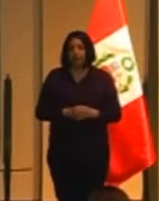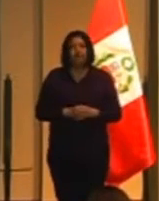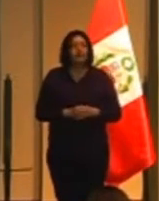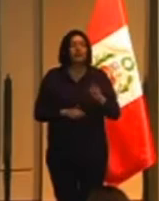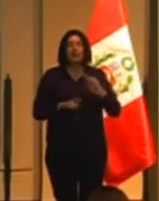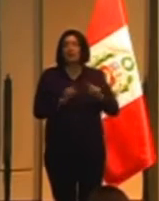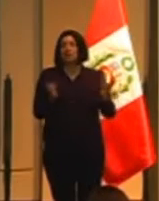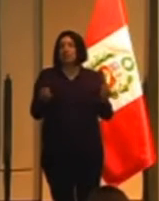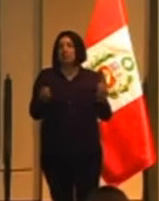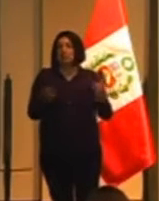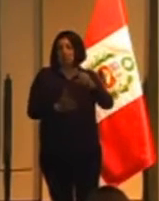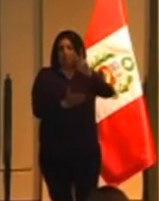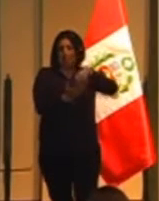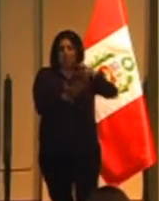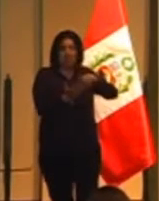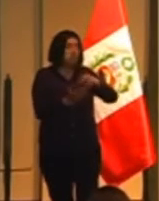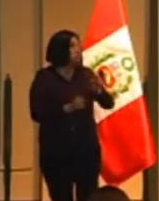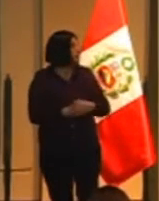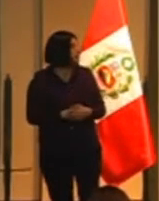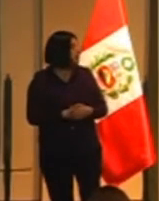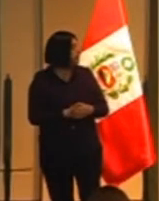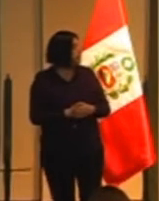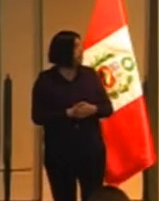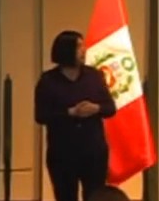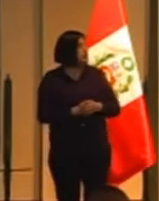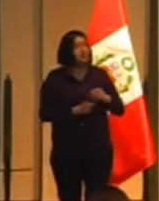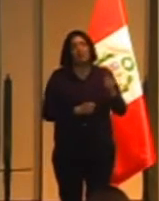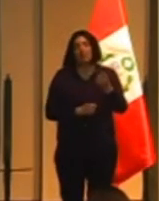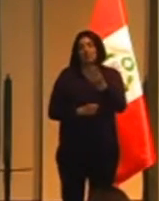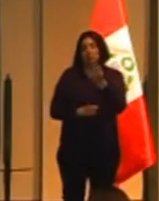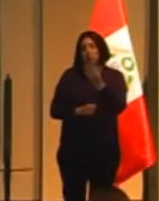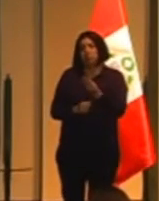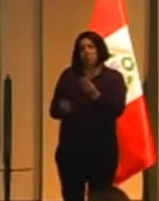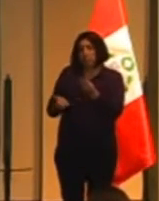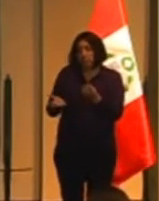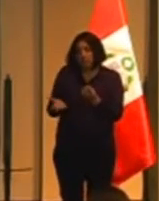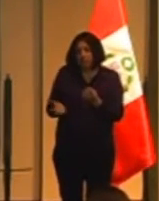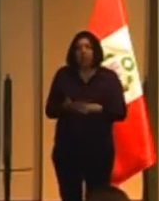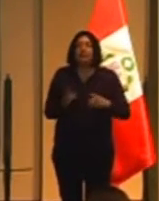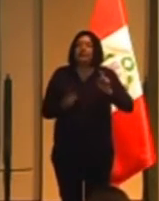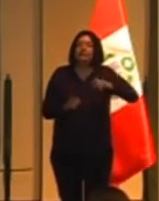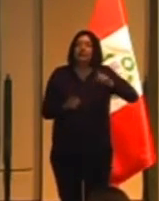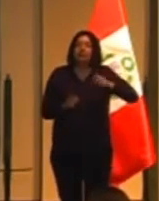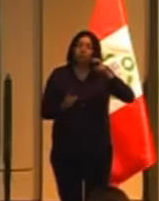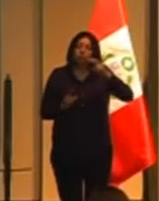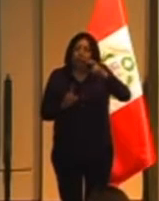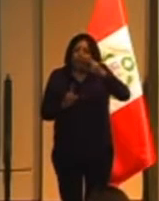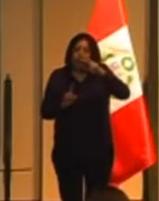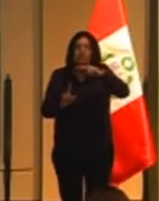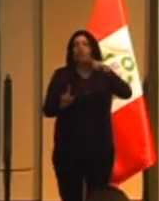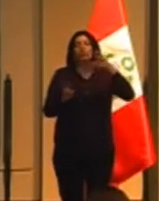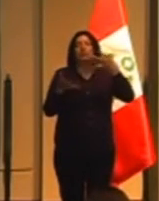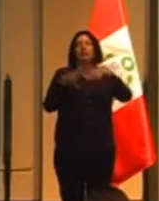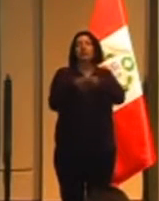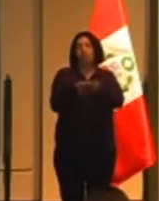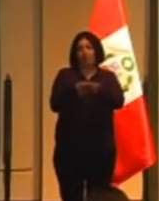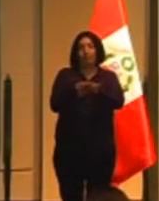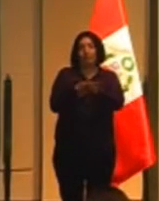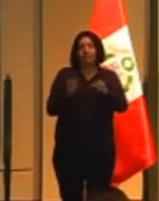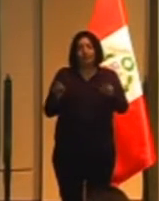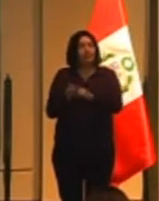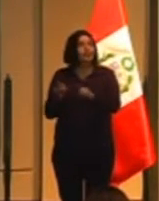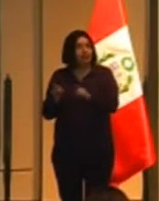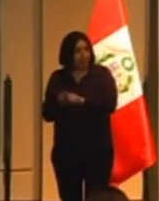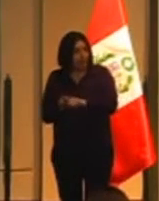la lectura no es de algunos pocos, tenemos que tener una visión inclusiva. También